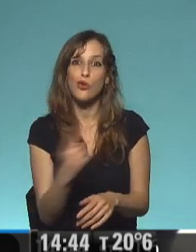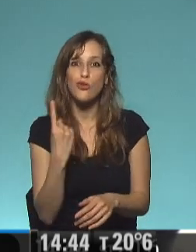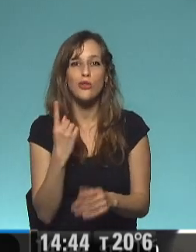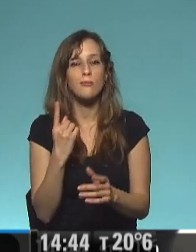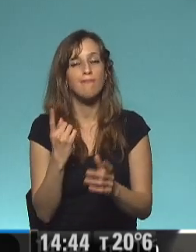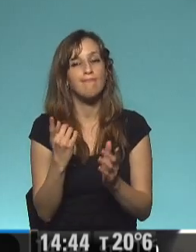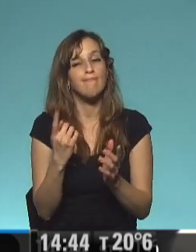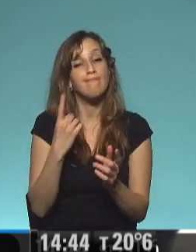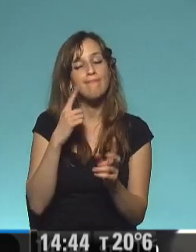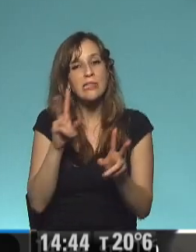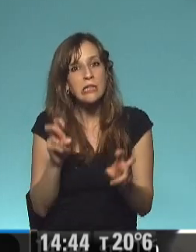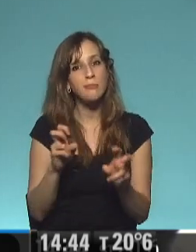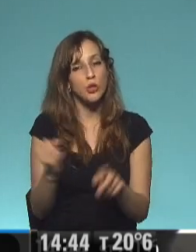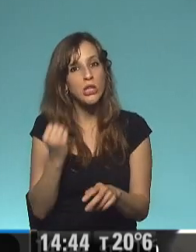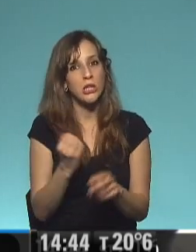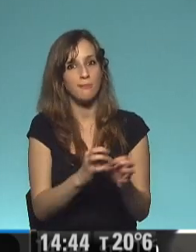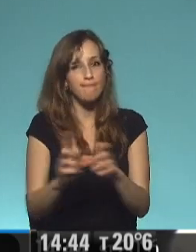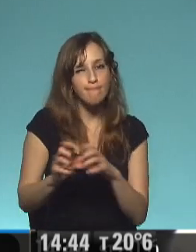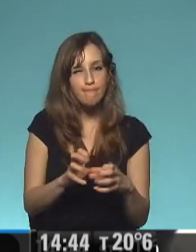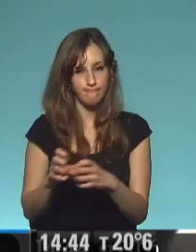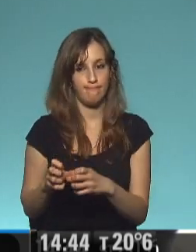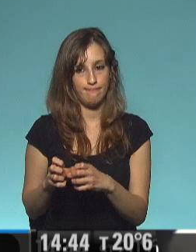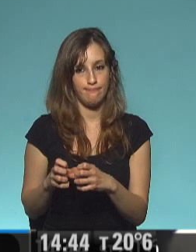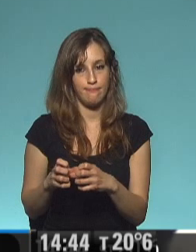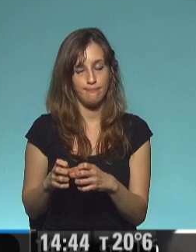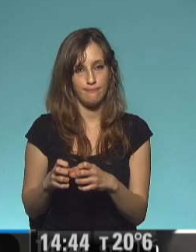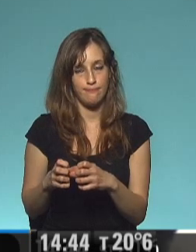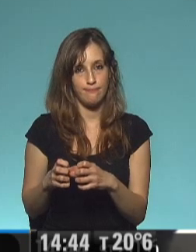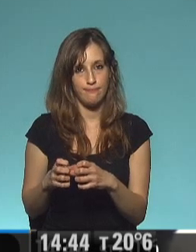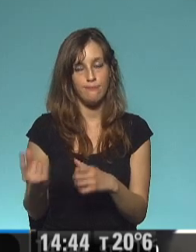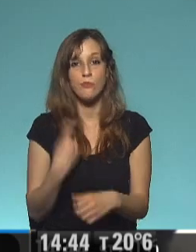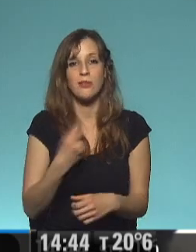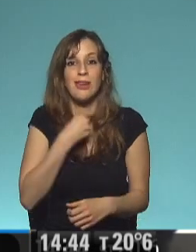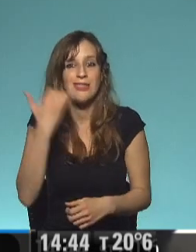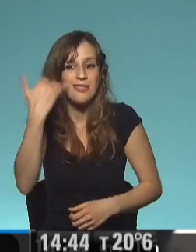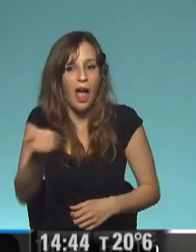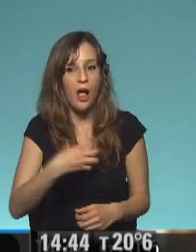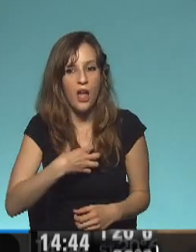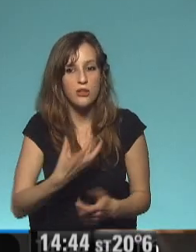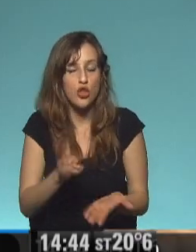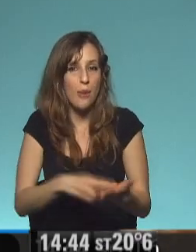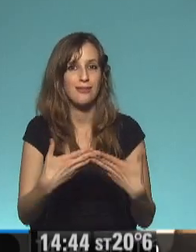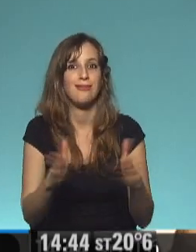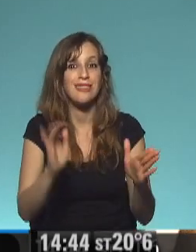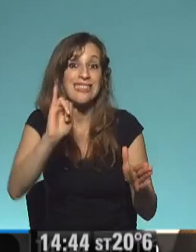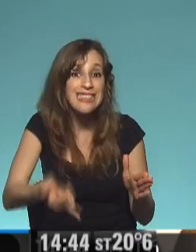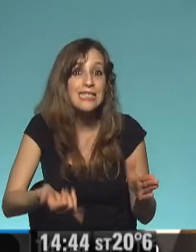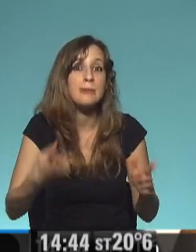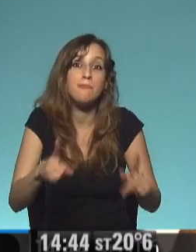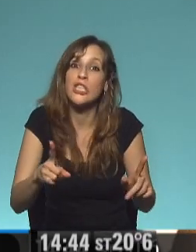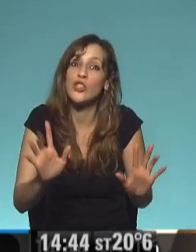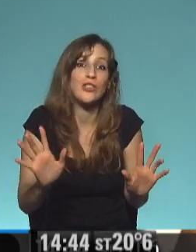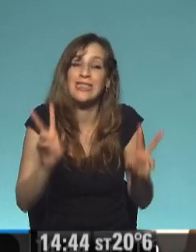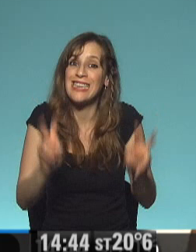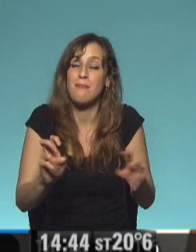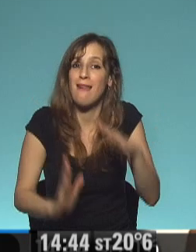todos queremos que tan pronto podamos las clases vuelvan. La riqueza de las sociedades hoy en